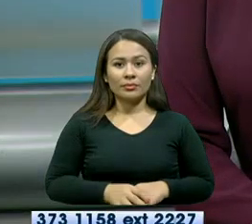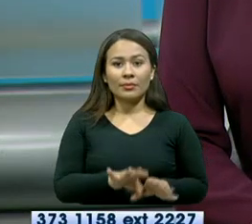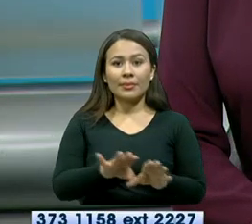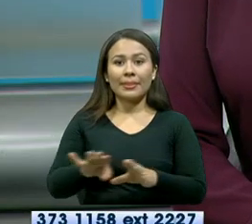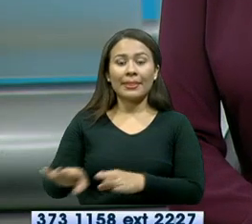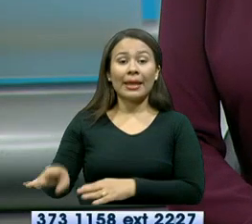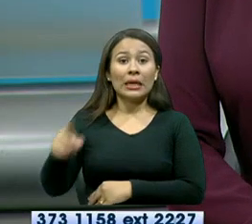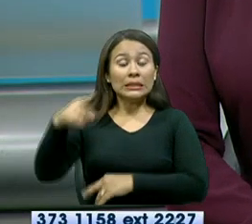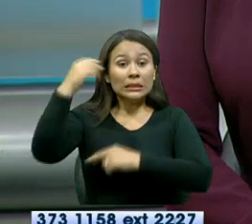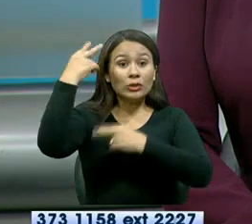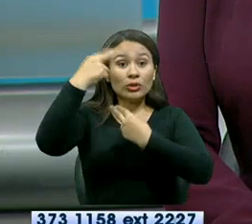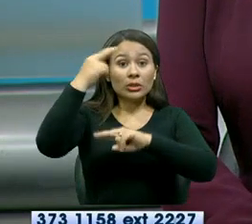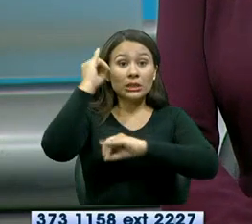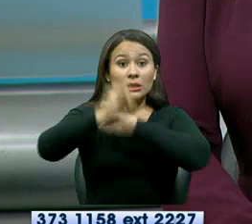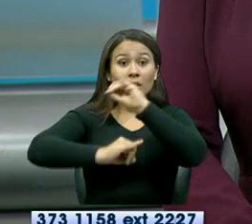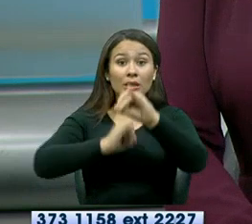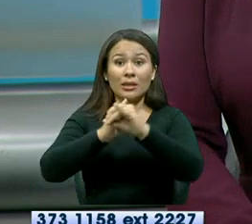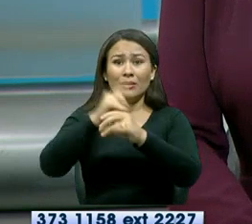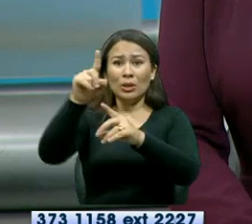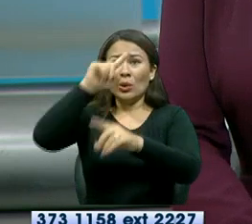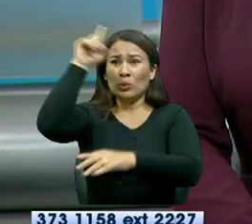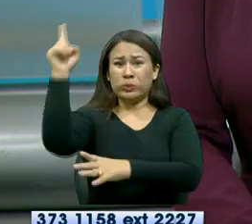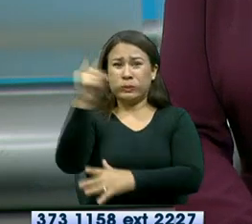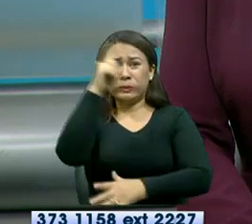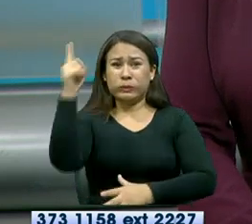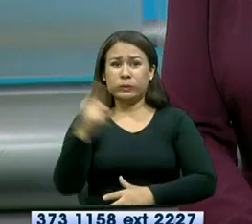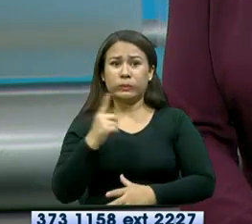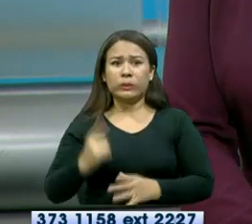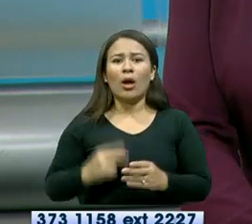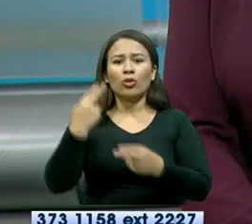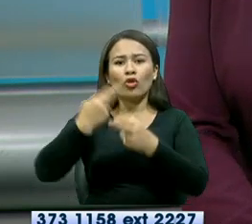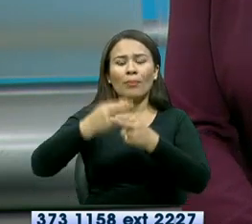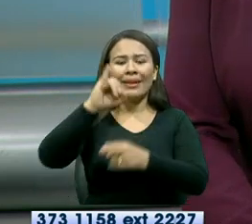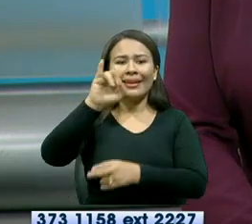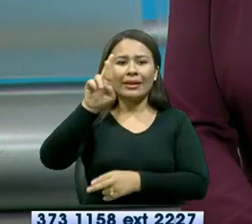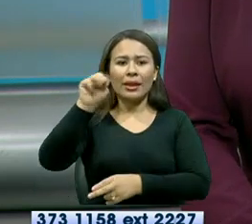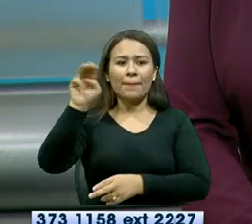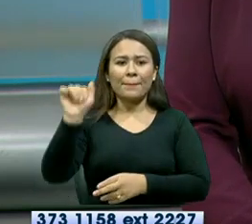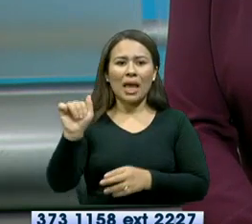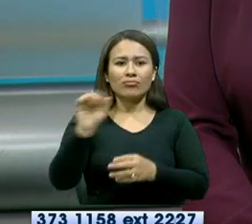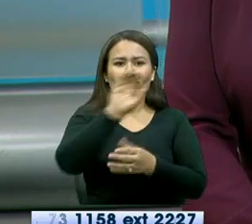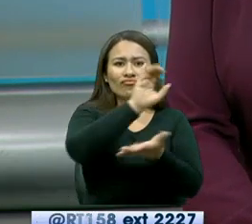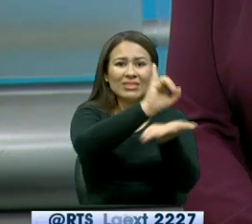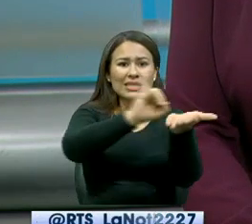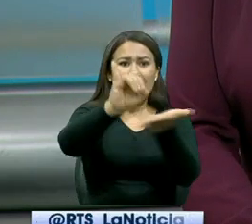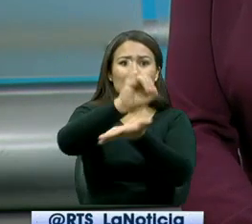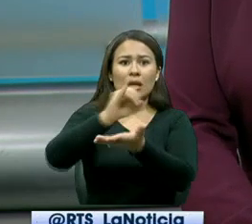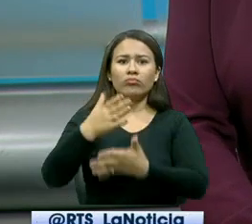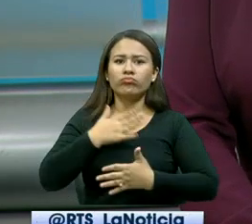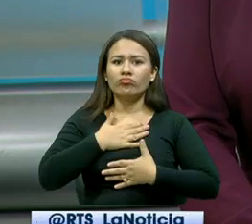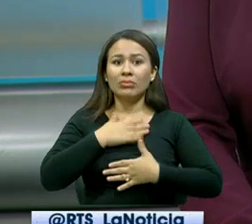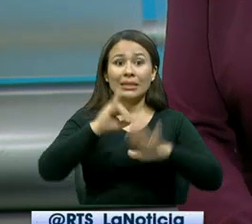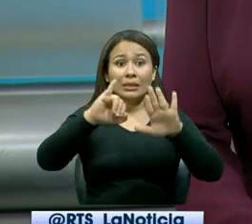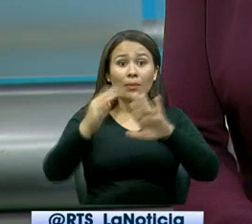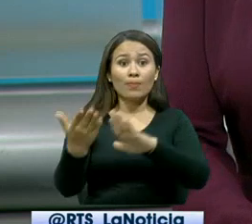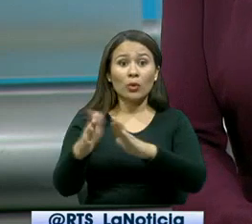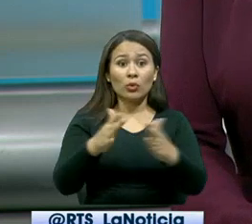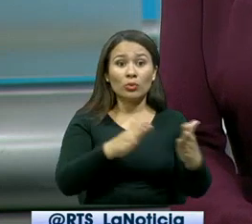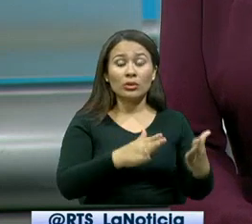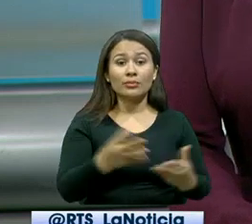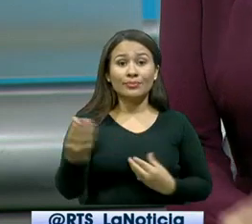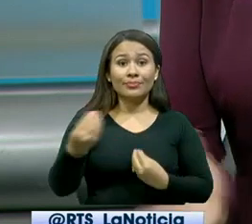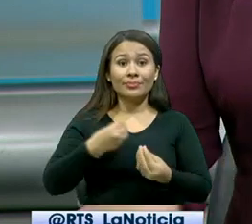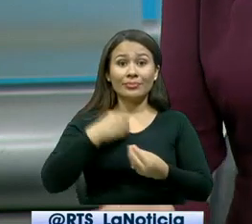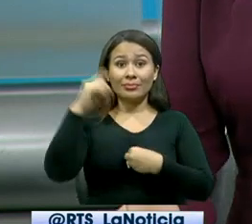En el ámbito internacional, el paso del huracán Irma por el Caribe deja al menos 6 muertos hasta el momento. El ciclón